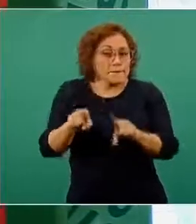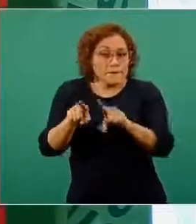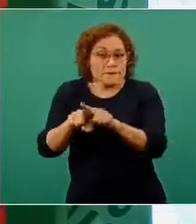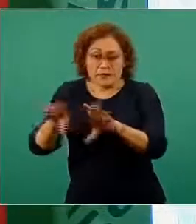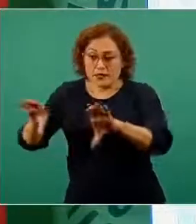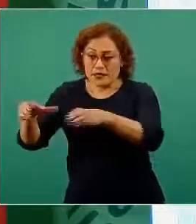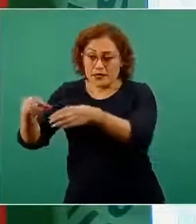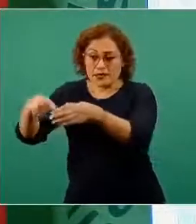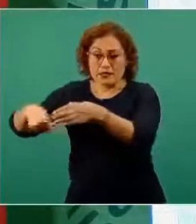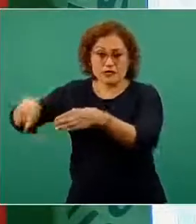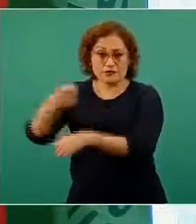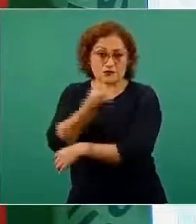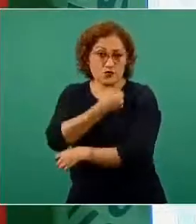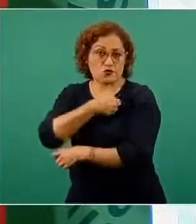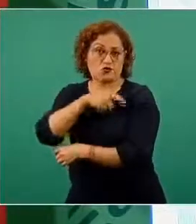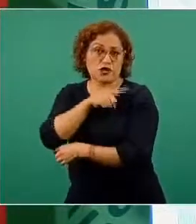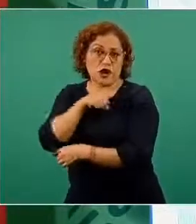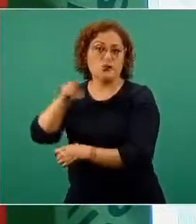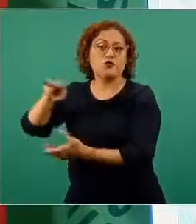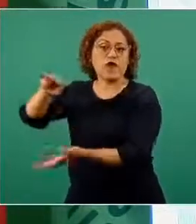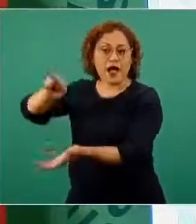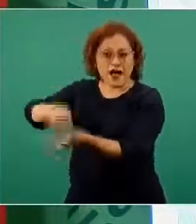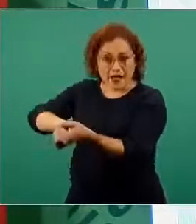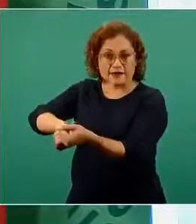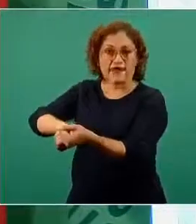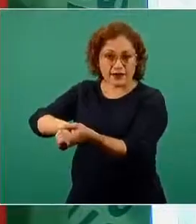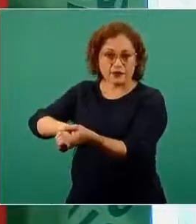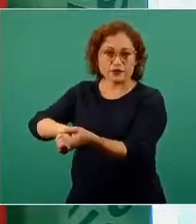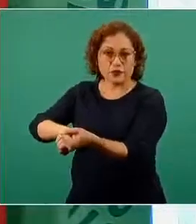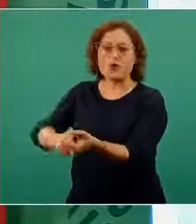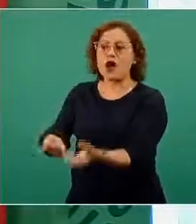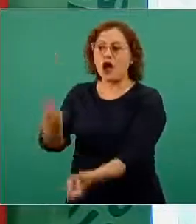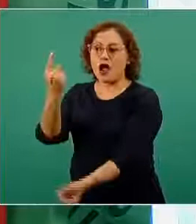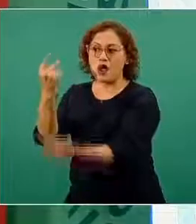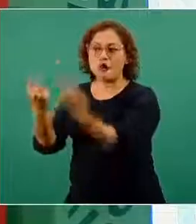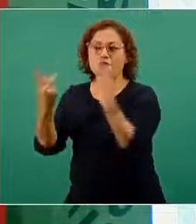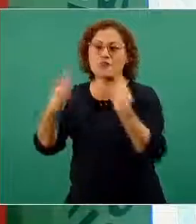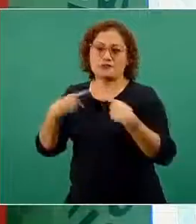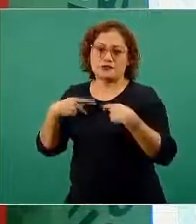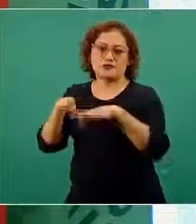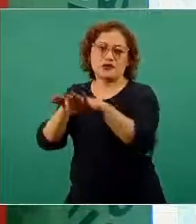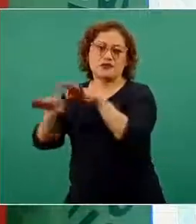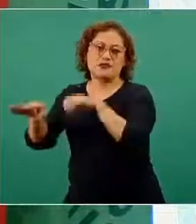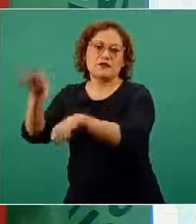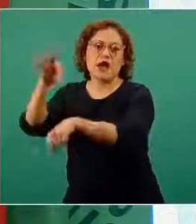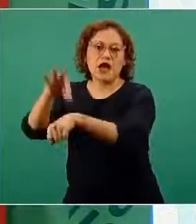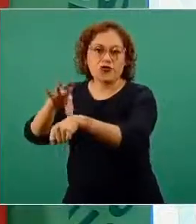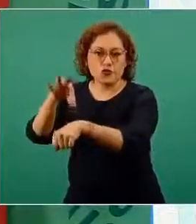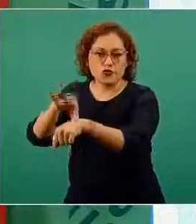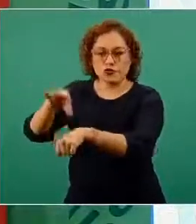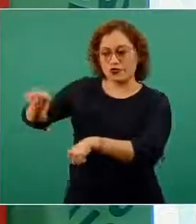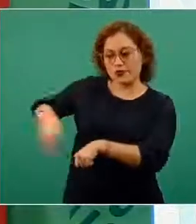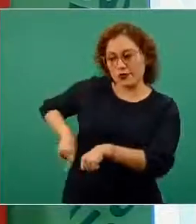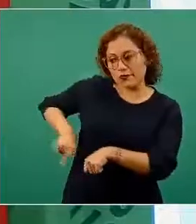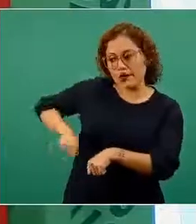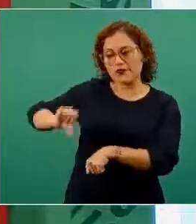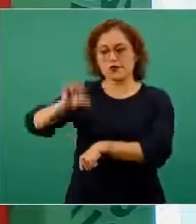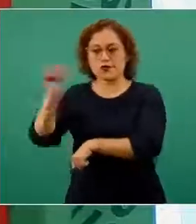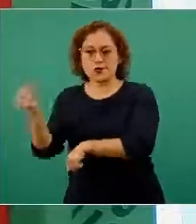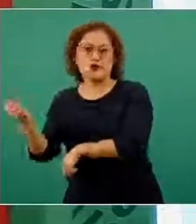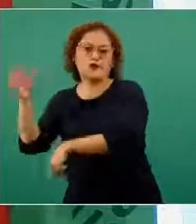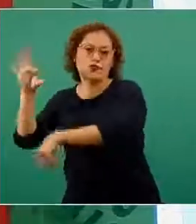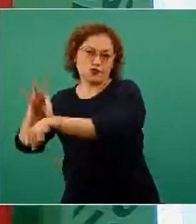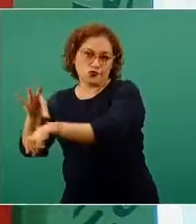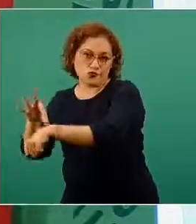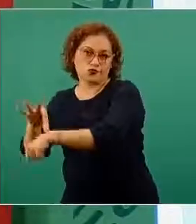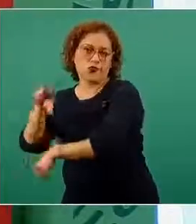trabajan en el sector público, en escuelas públicas y también en las privadas, comparten